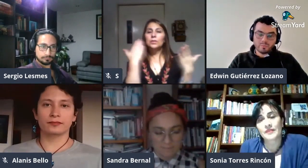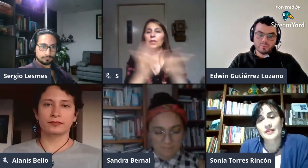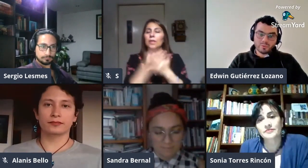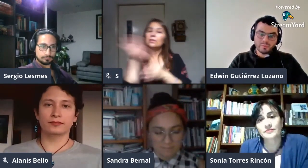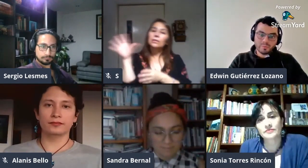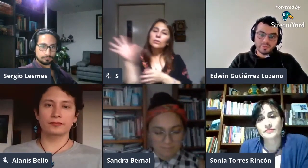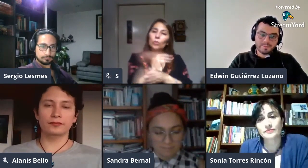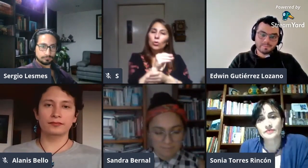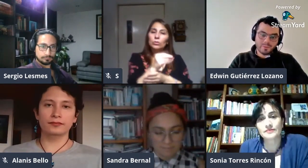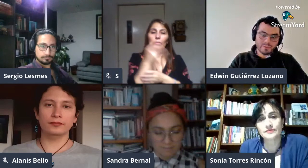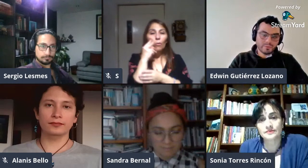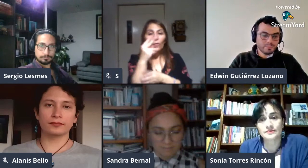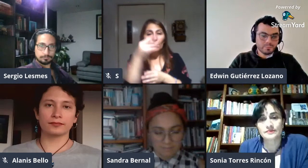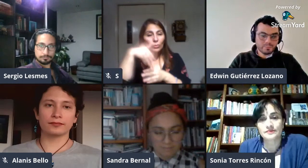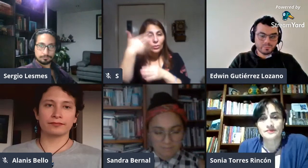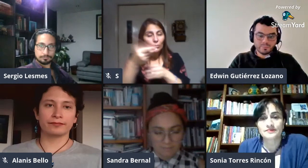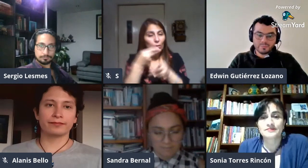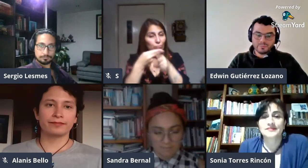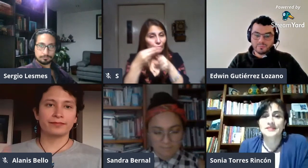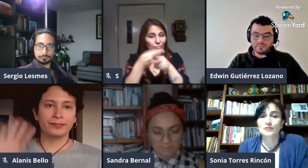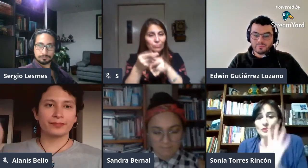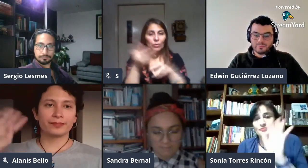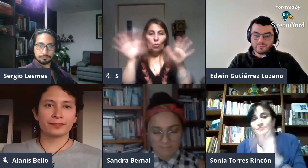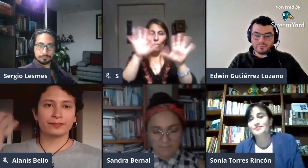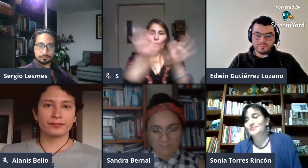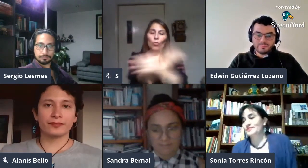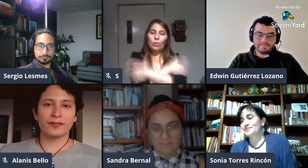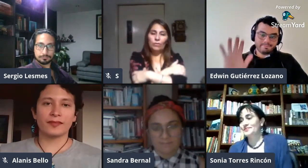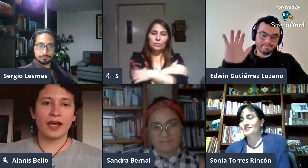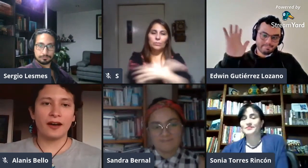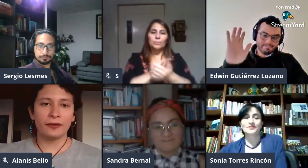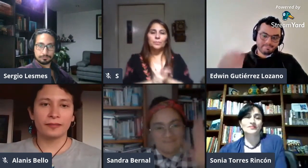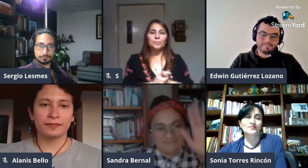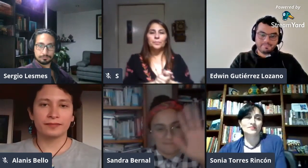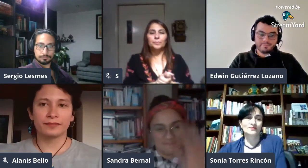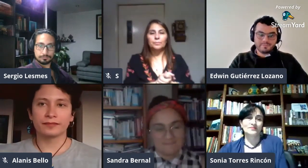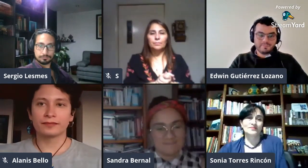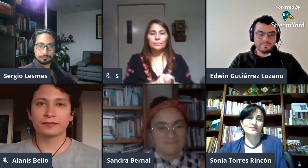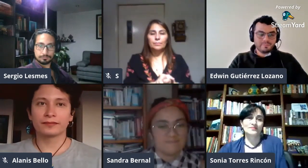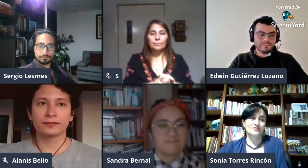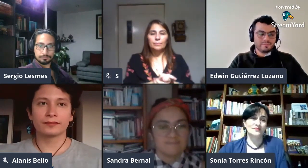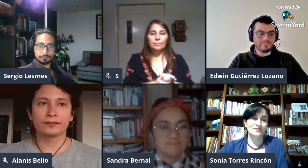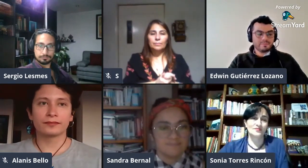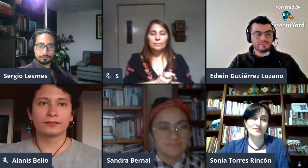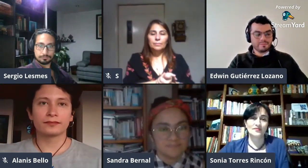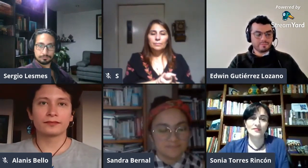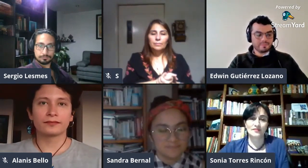nos veremos próximamente. Un abrazo. Chau, chau. Gracias.